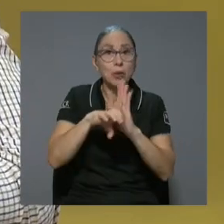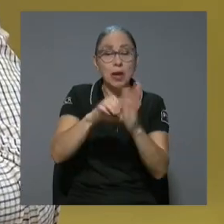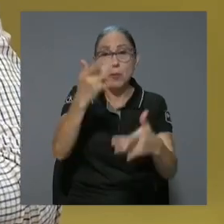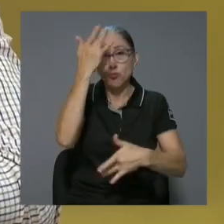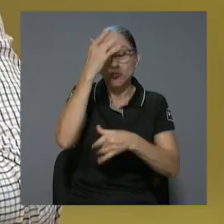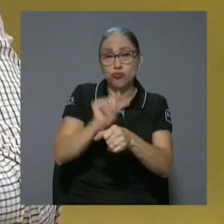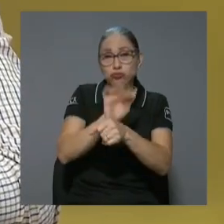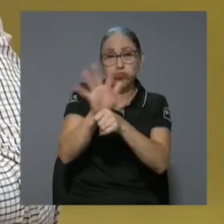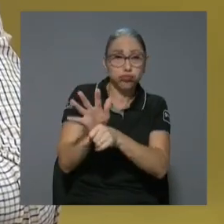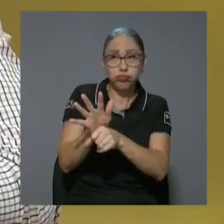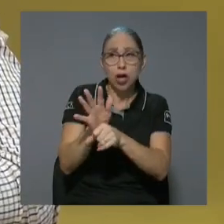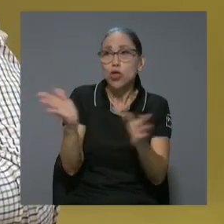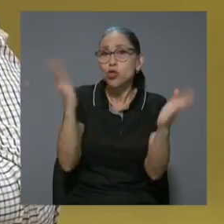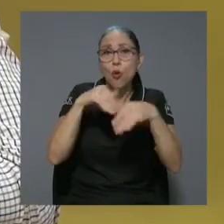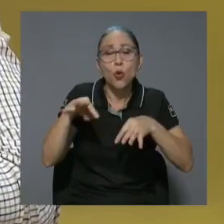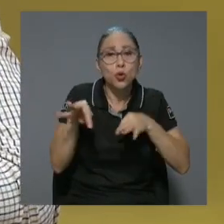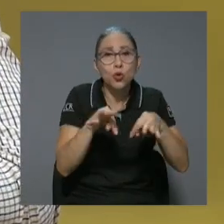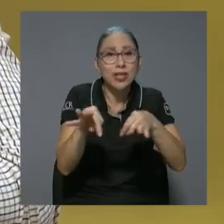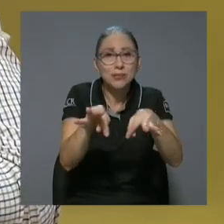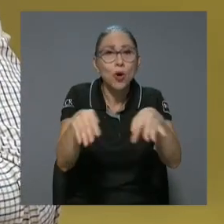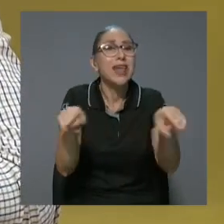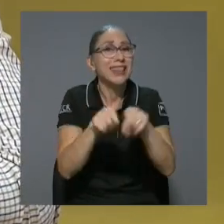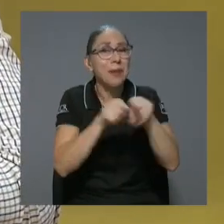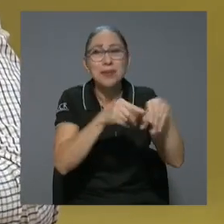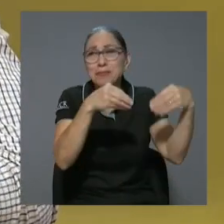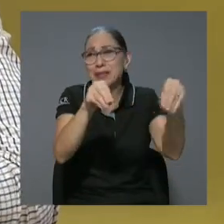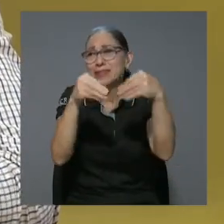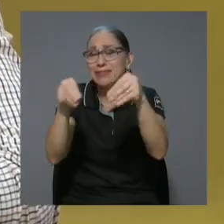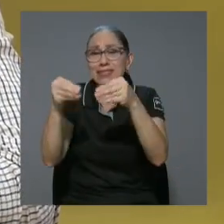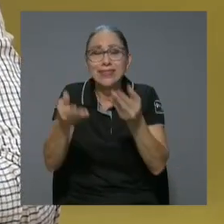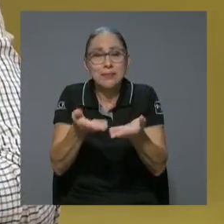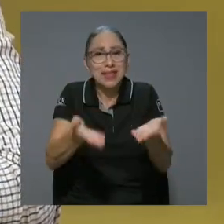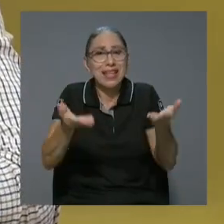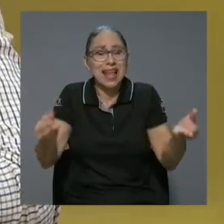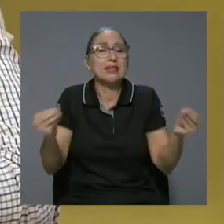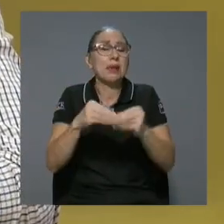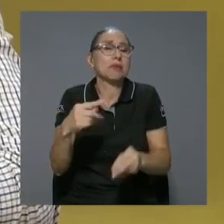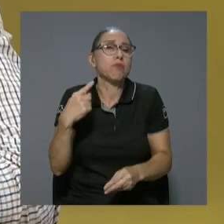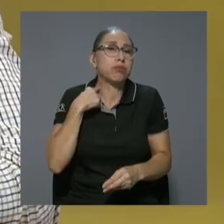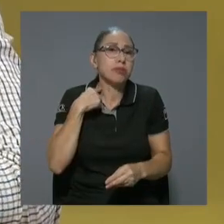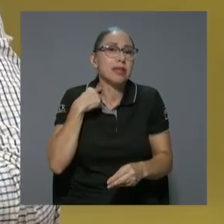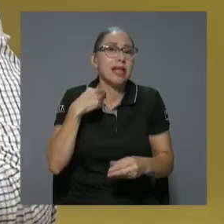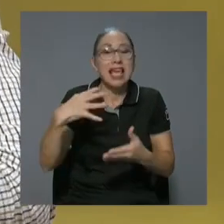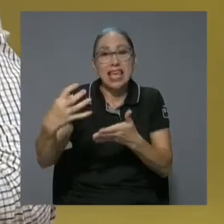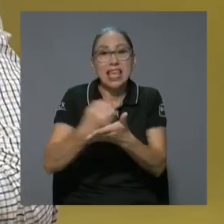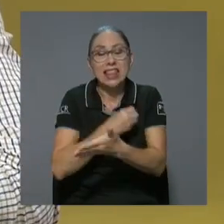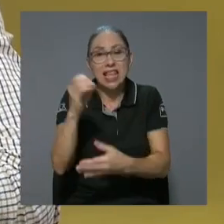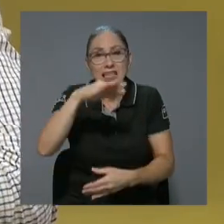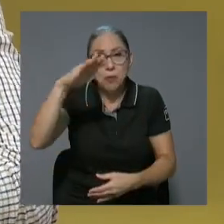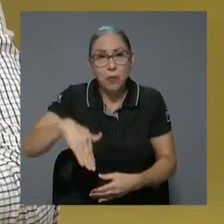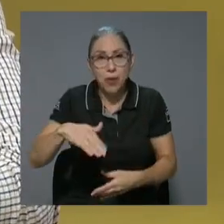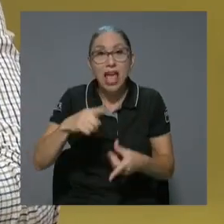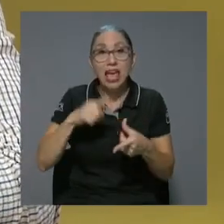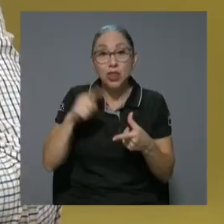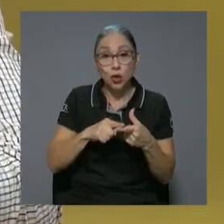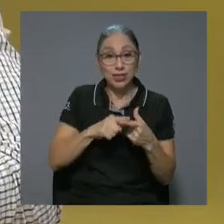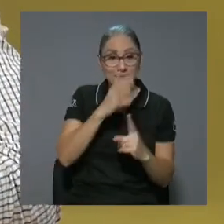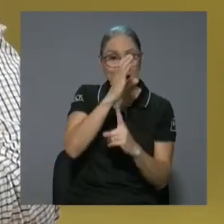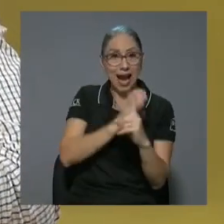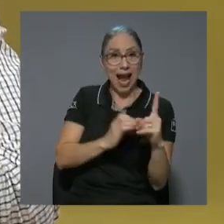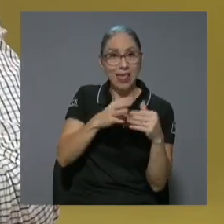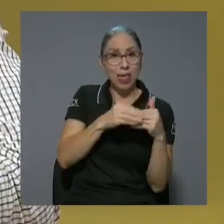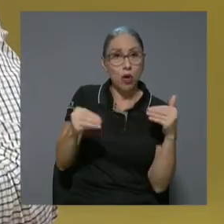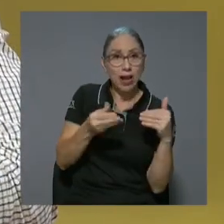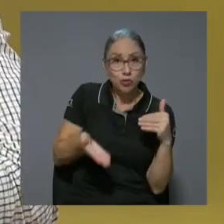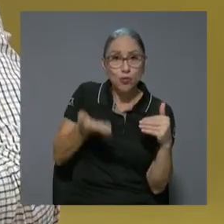la subida de precios de materias primas, las tasas de interés muy bajas, ¿no? Todo eso hizo el tipo de cambio subir hasta 700 colones por dólar. Bueno, también el mal